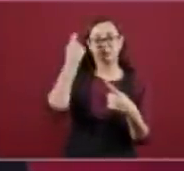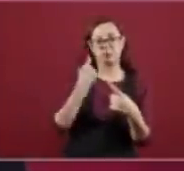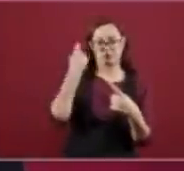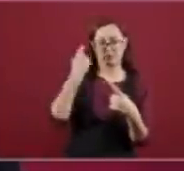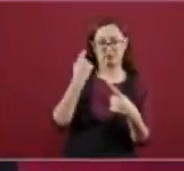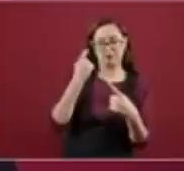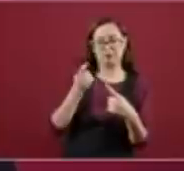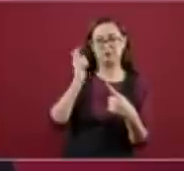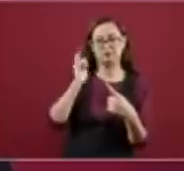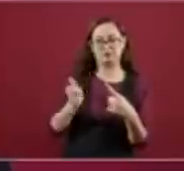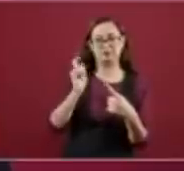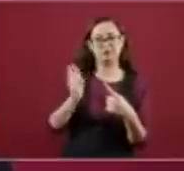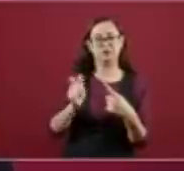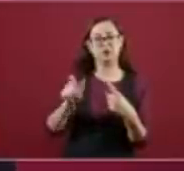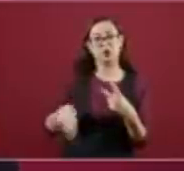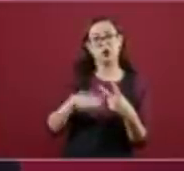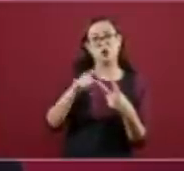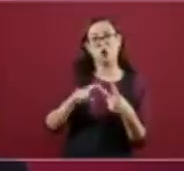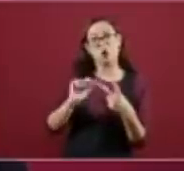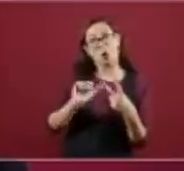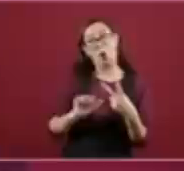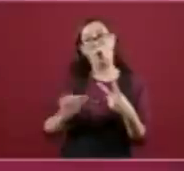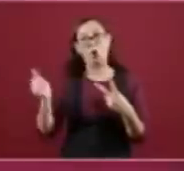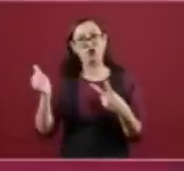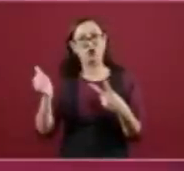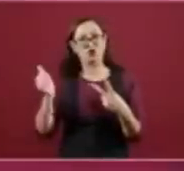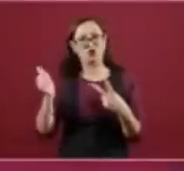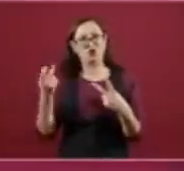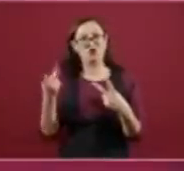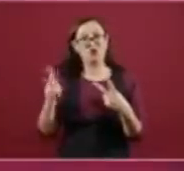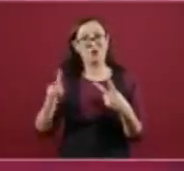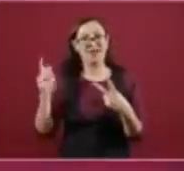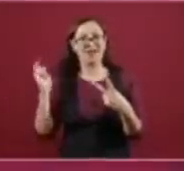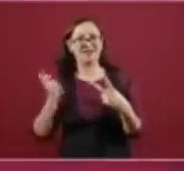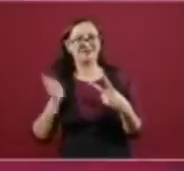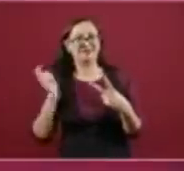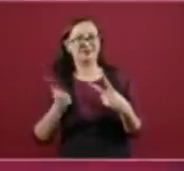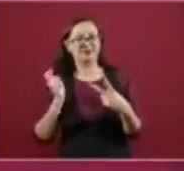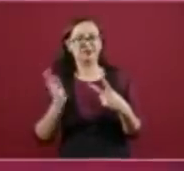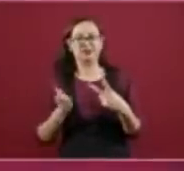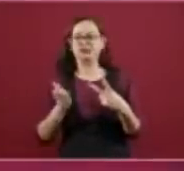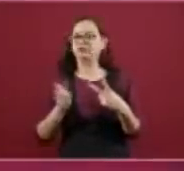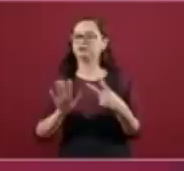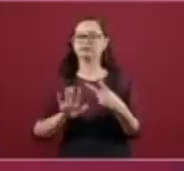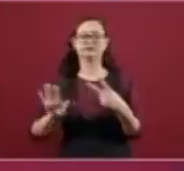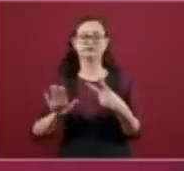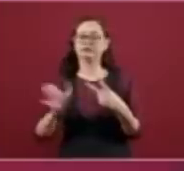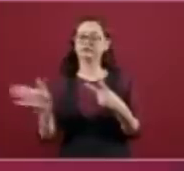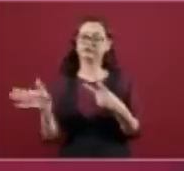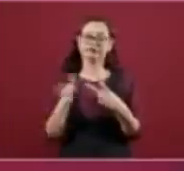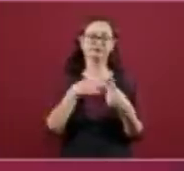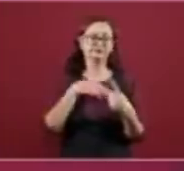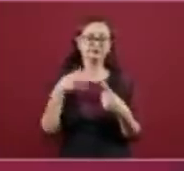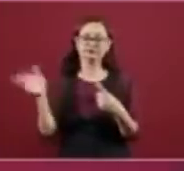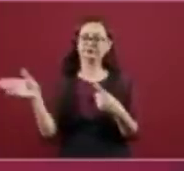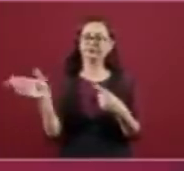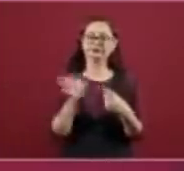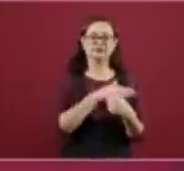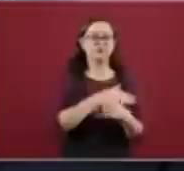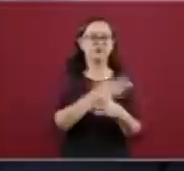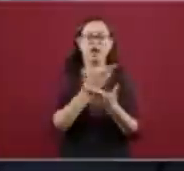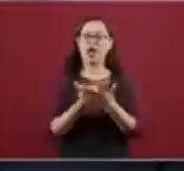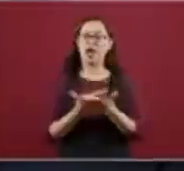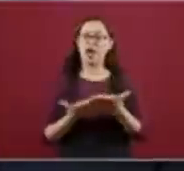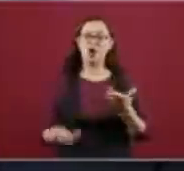recibía otro apoyo. Ahora ya todo va a ser